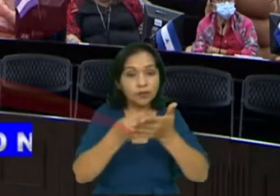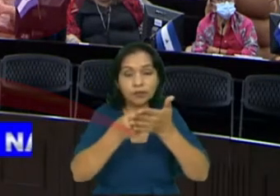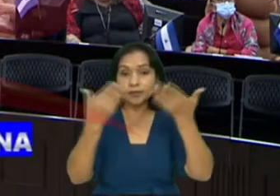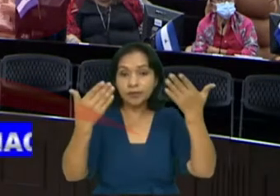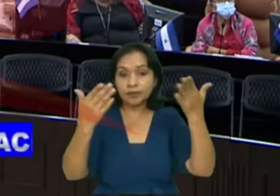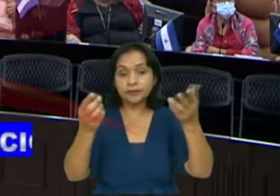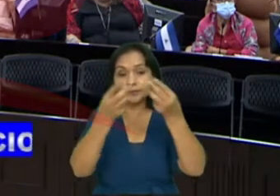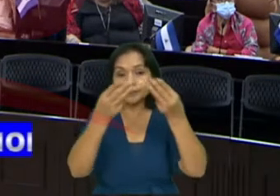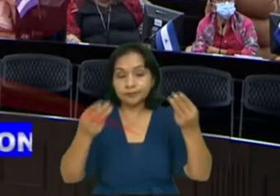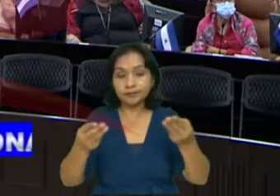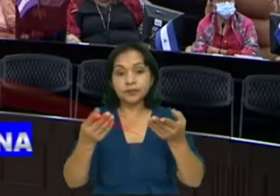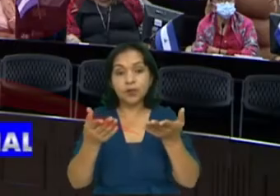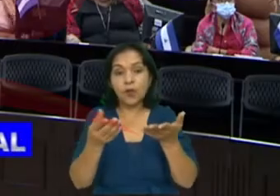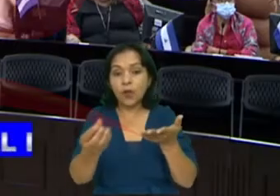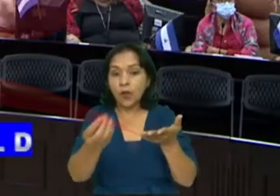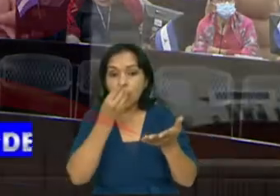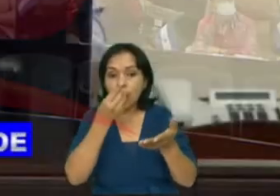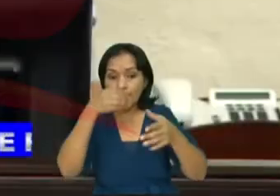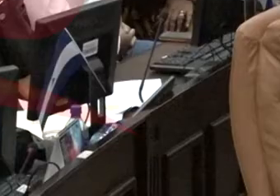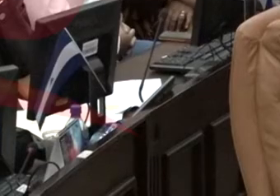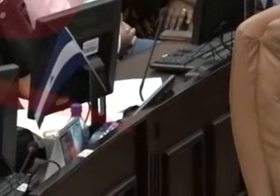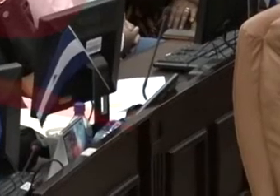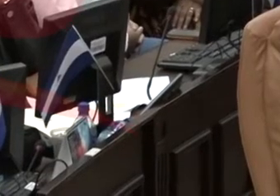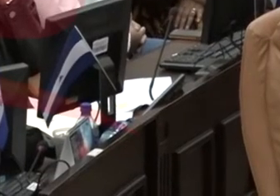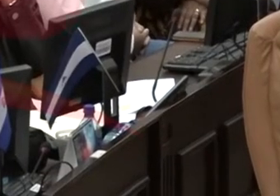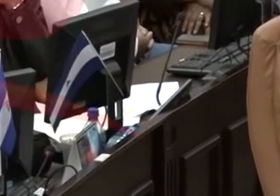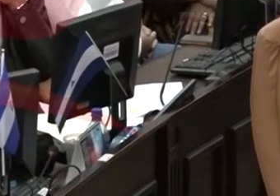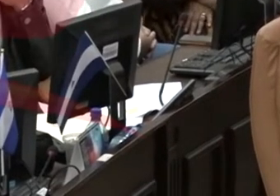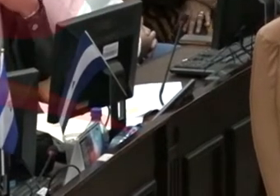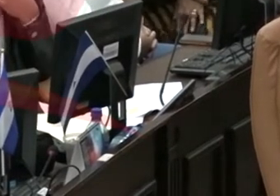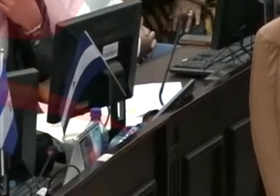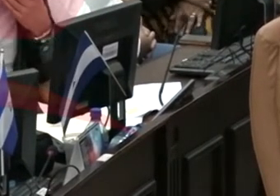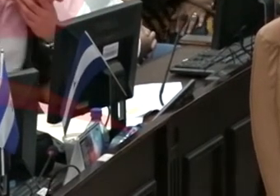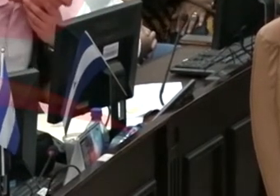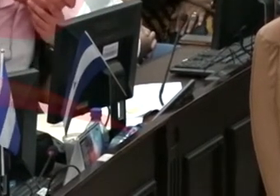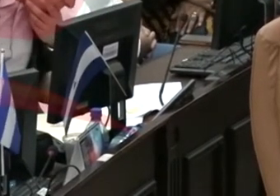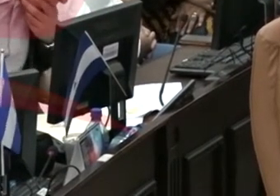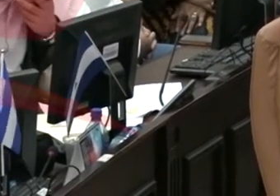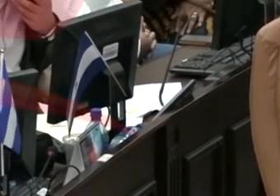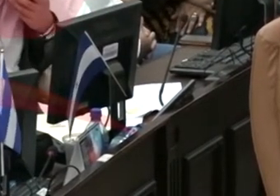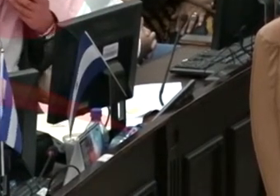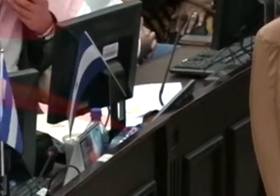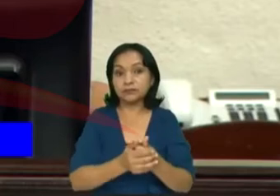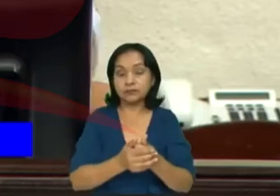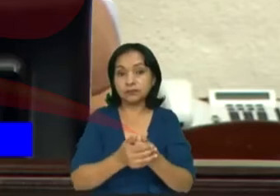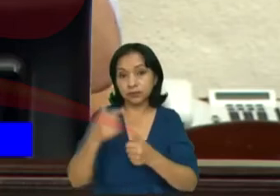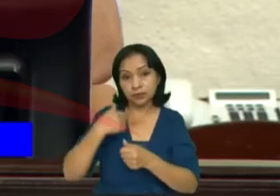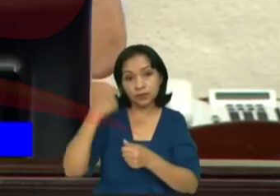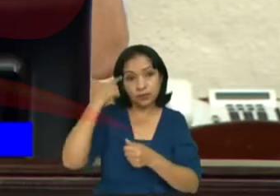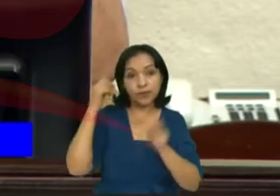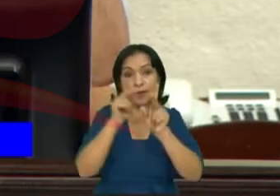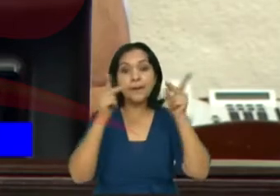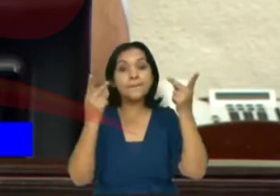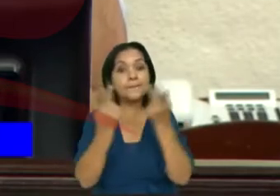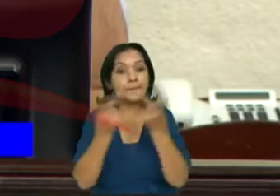incluso de alimentos empacados, porque todo eso tiene que ser registrado, todo eso tiene que ser regulado. Y creo que al pueblo de Nicaragua